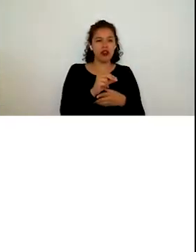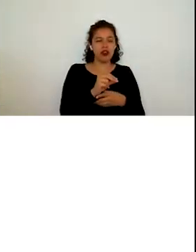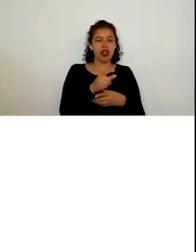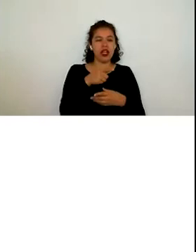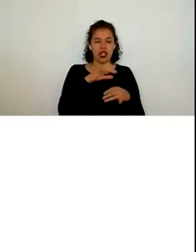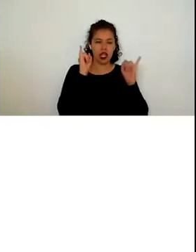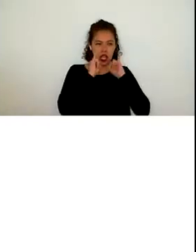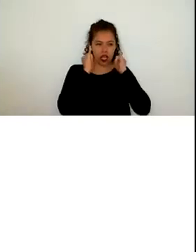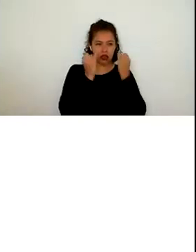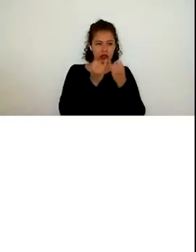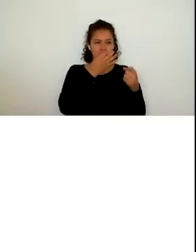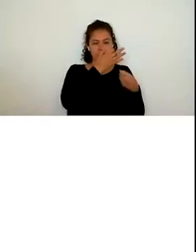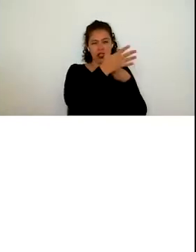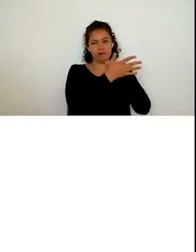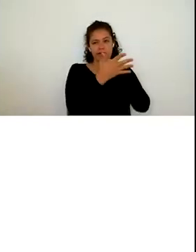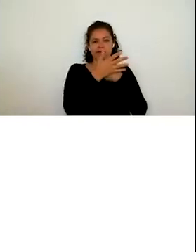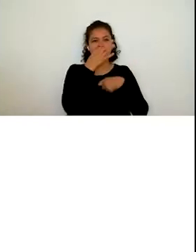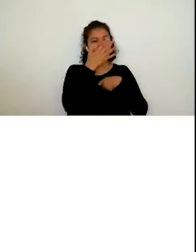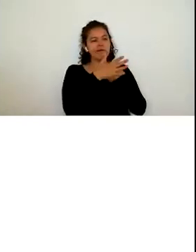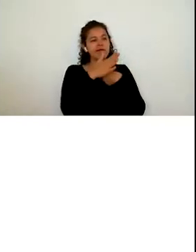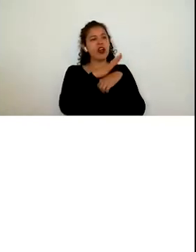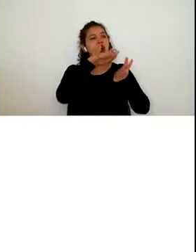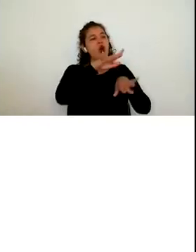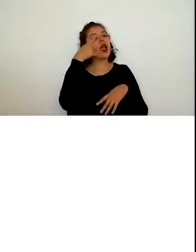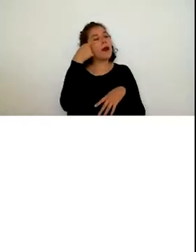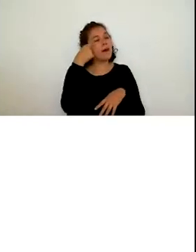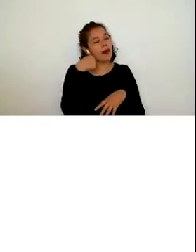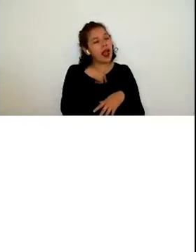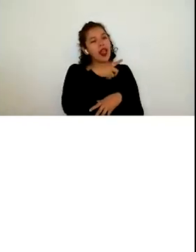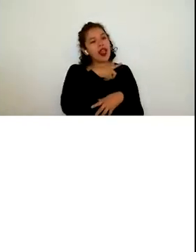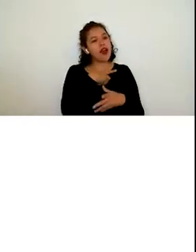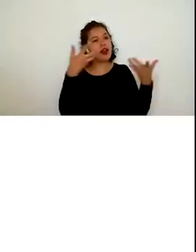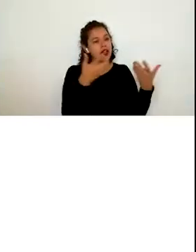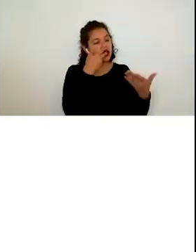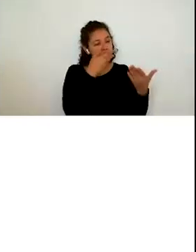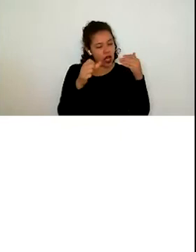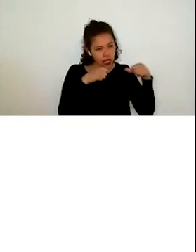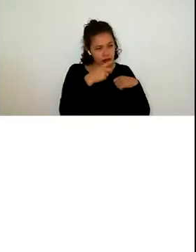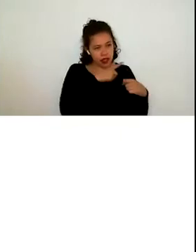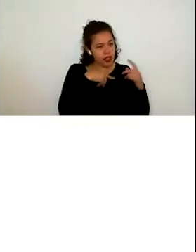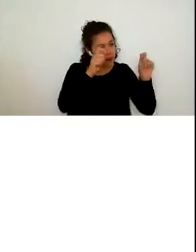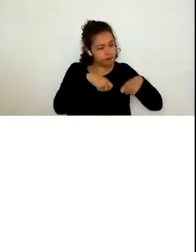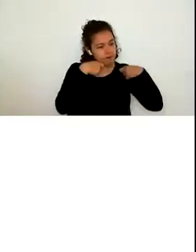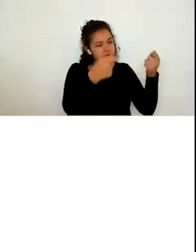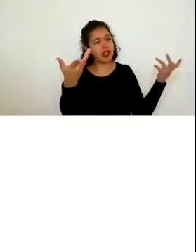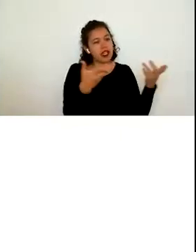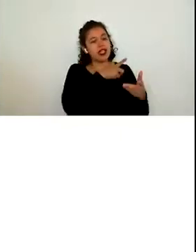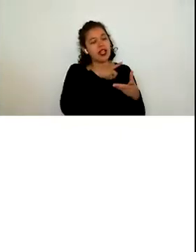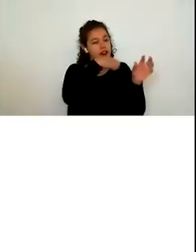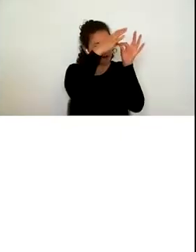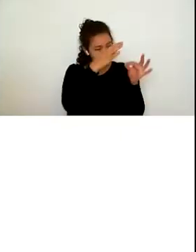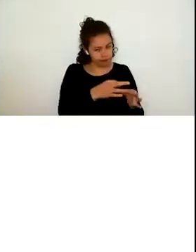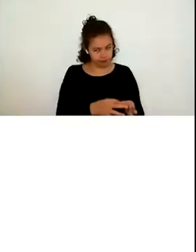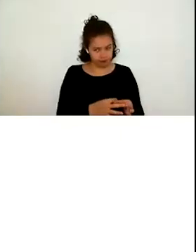hacer algún llamado de atención para que lleve a cabo las actividades que le hayan sido encomendadas, si es miembro de